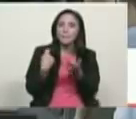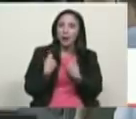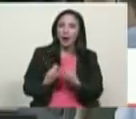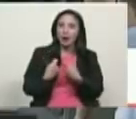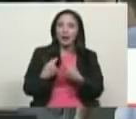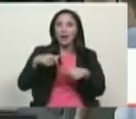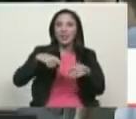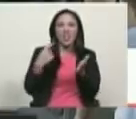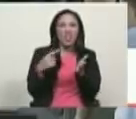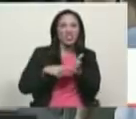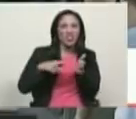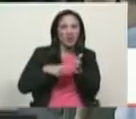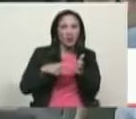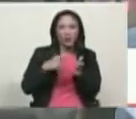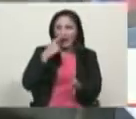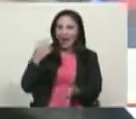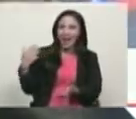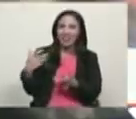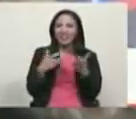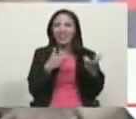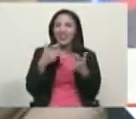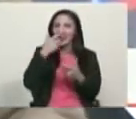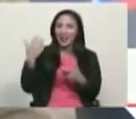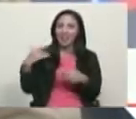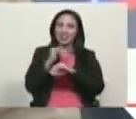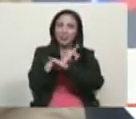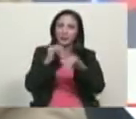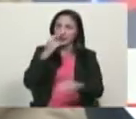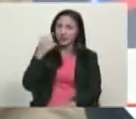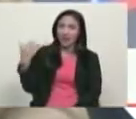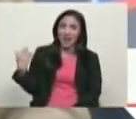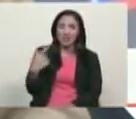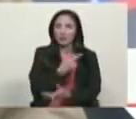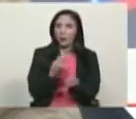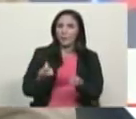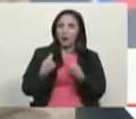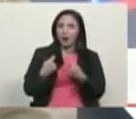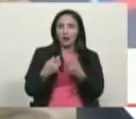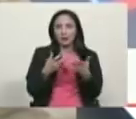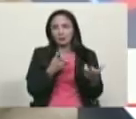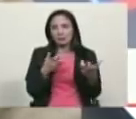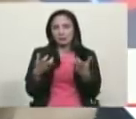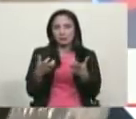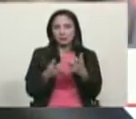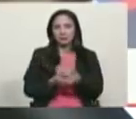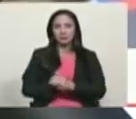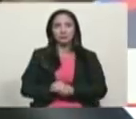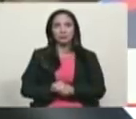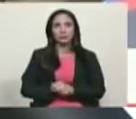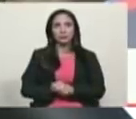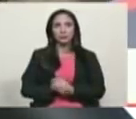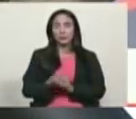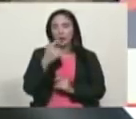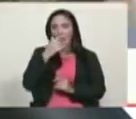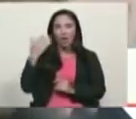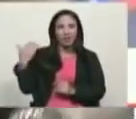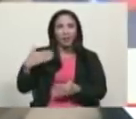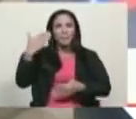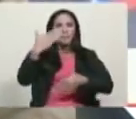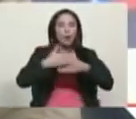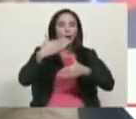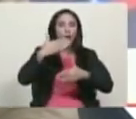que Venezuela tenía producto de la guerra de independencia y de todas las guerras. Y se produjo el famoso bloqueo naval de La